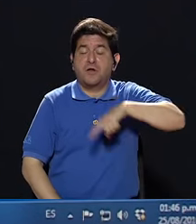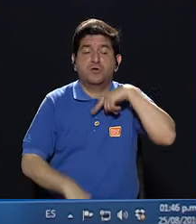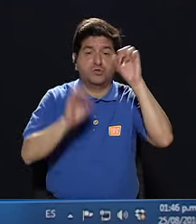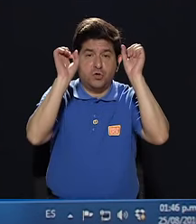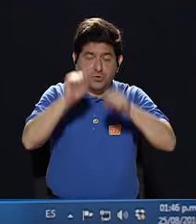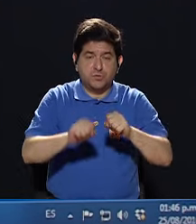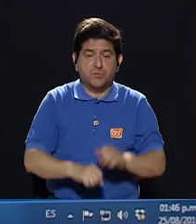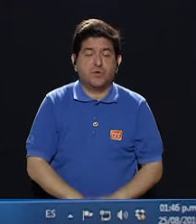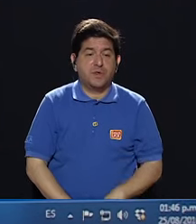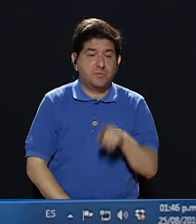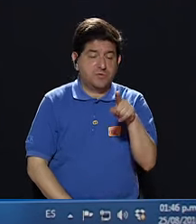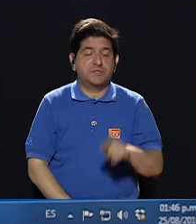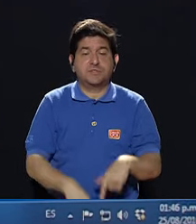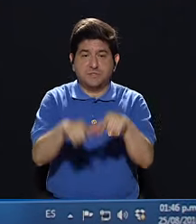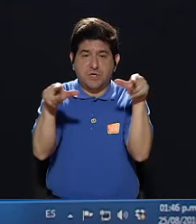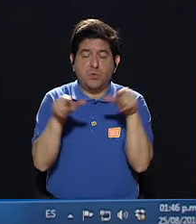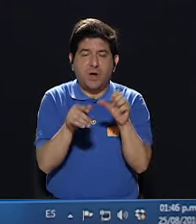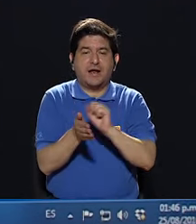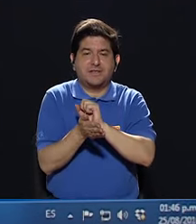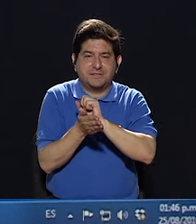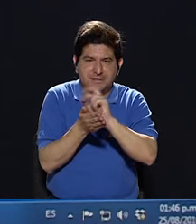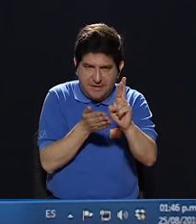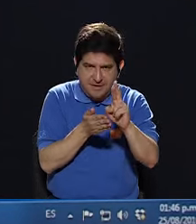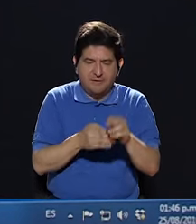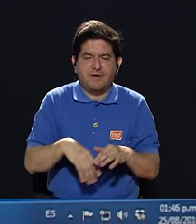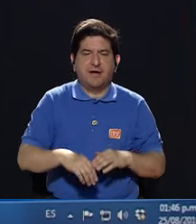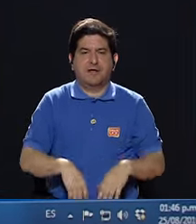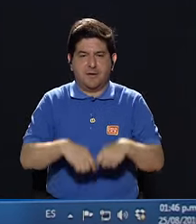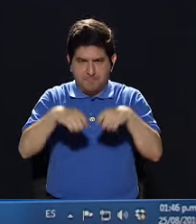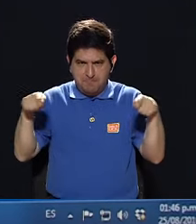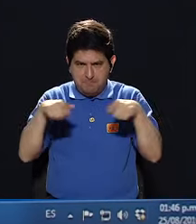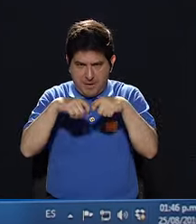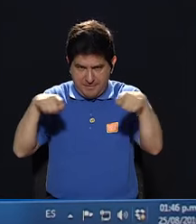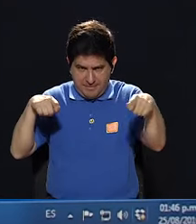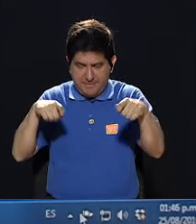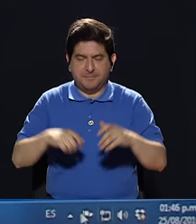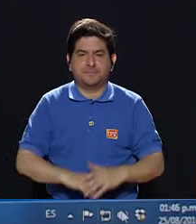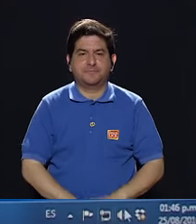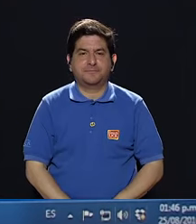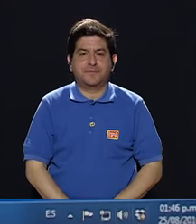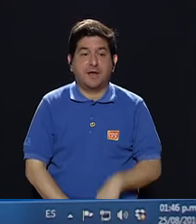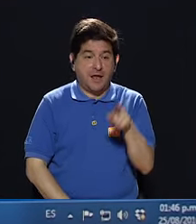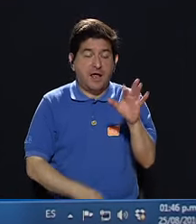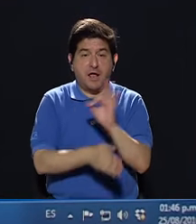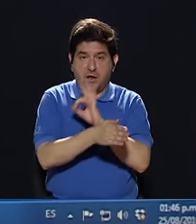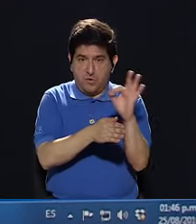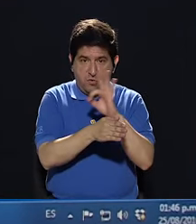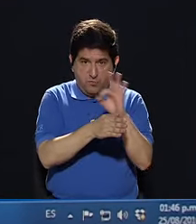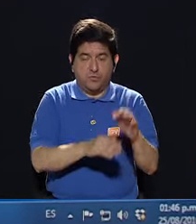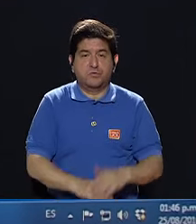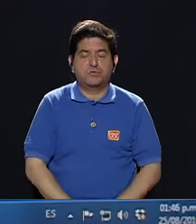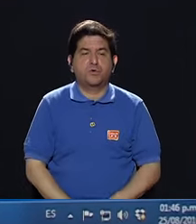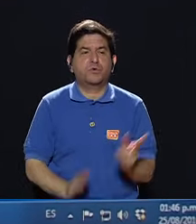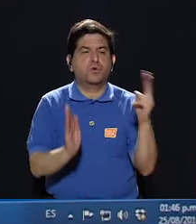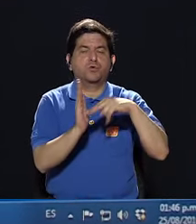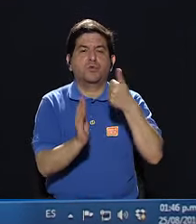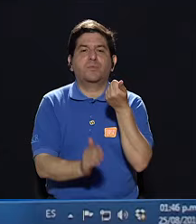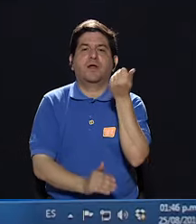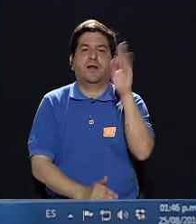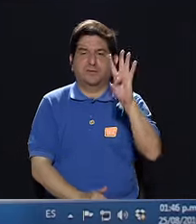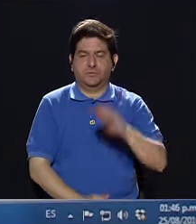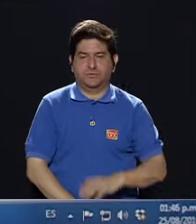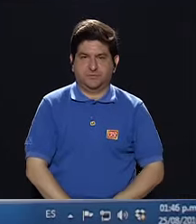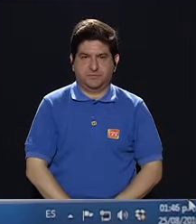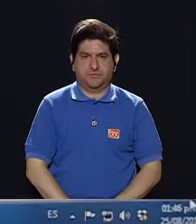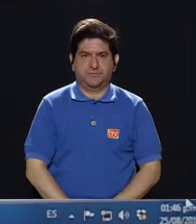aquí podríamos tomar, esta es la estación de San Rafael. La estación de San Rafael inició funciones en